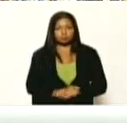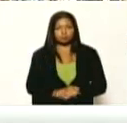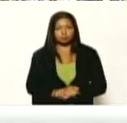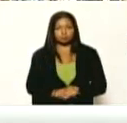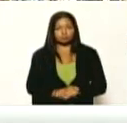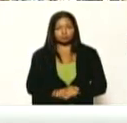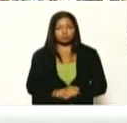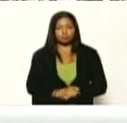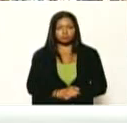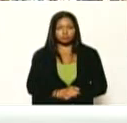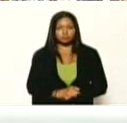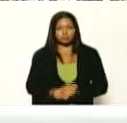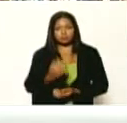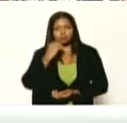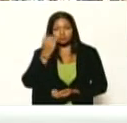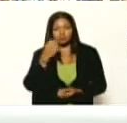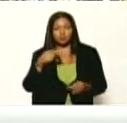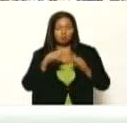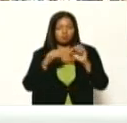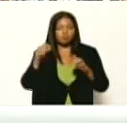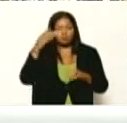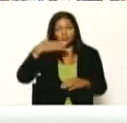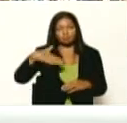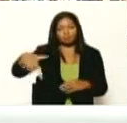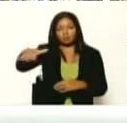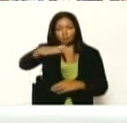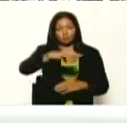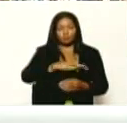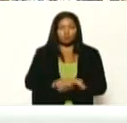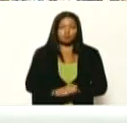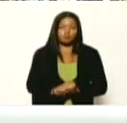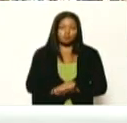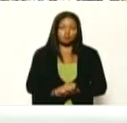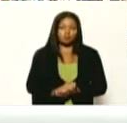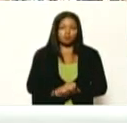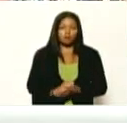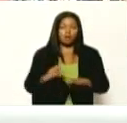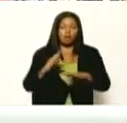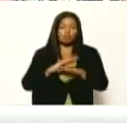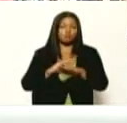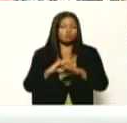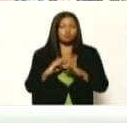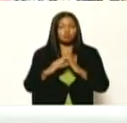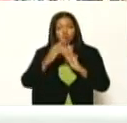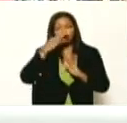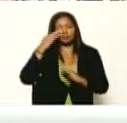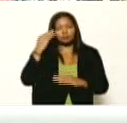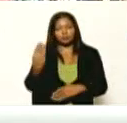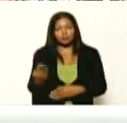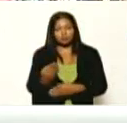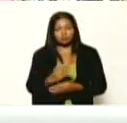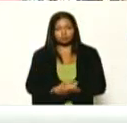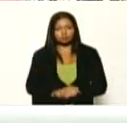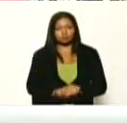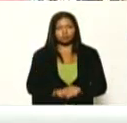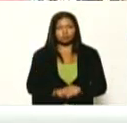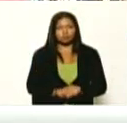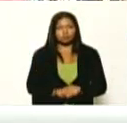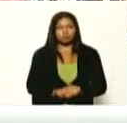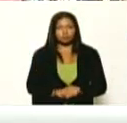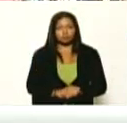tener al santo del pueblo, al doctor José Gregorio Hernández. Plena